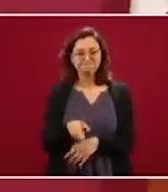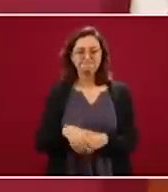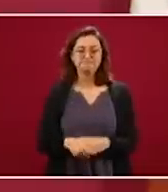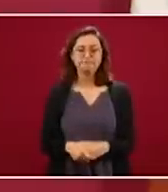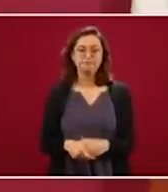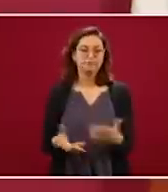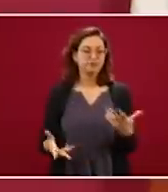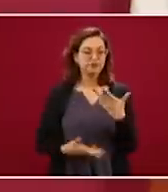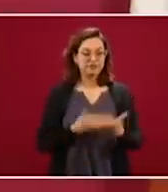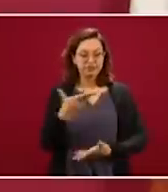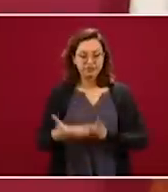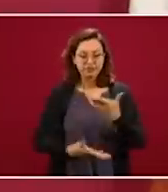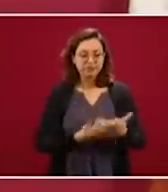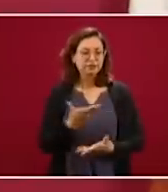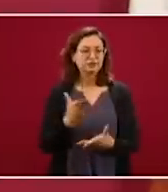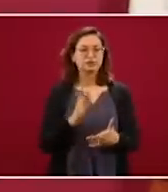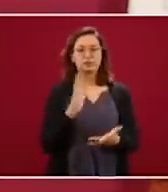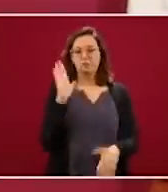un servicio,